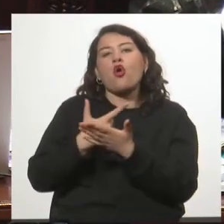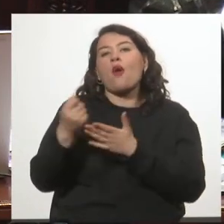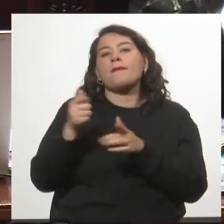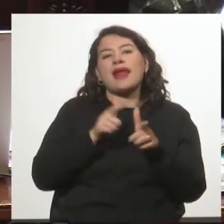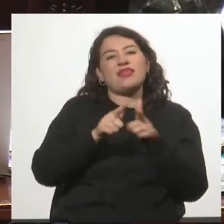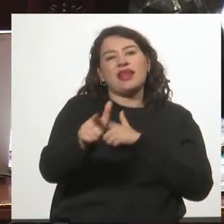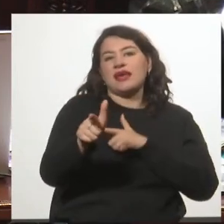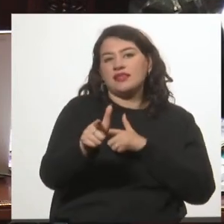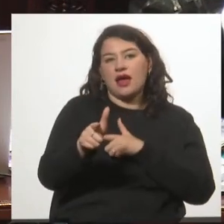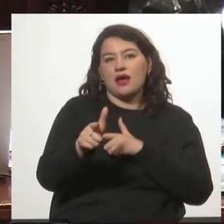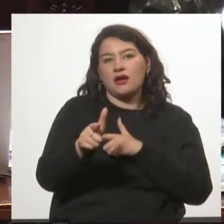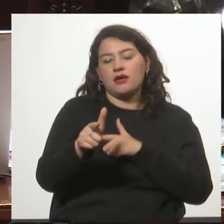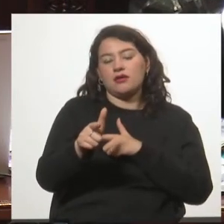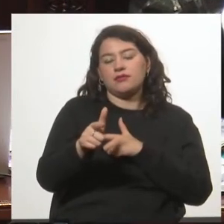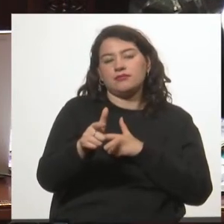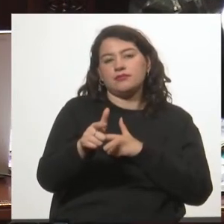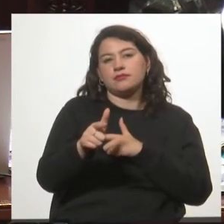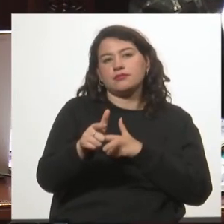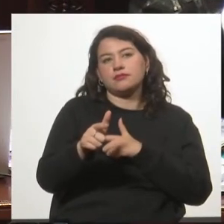directa por excepción